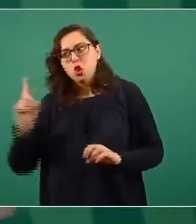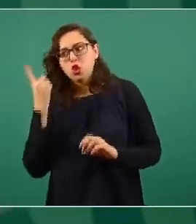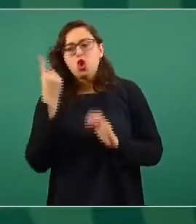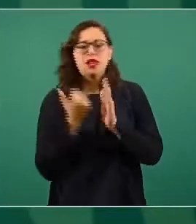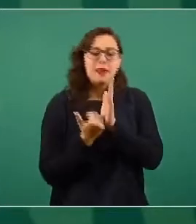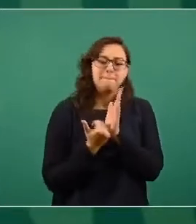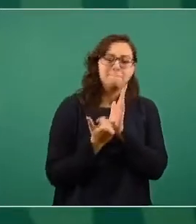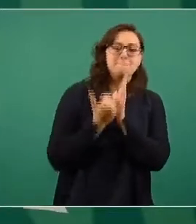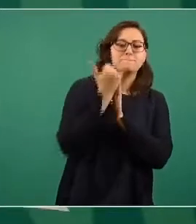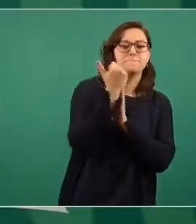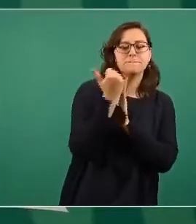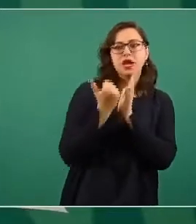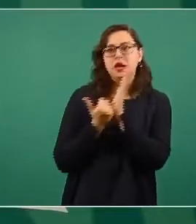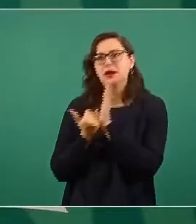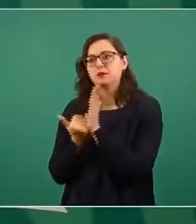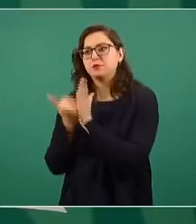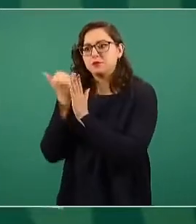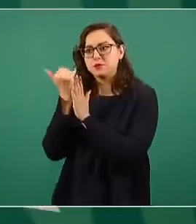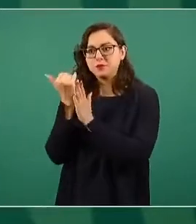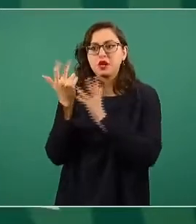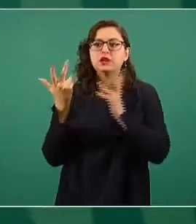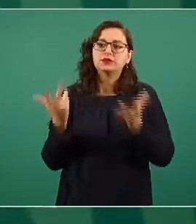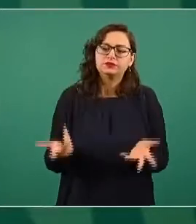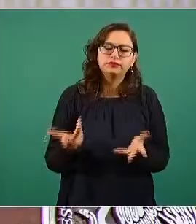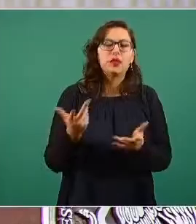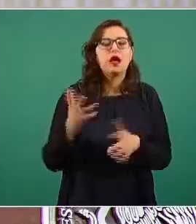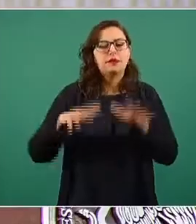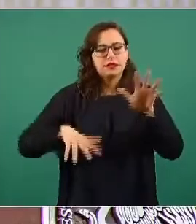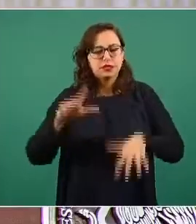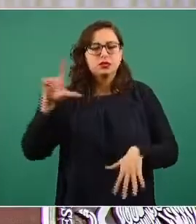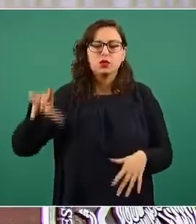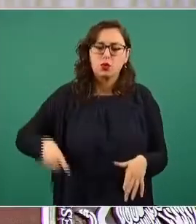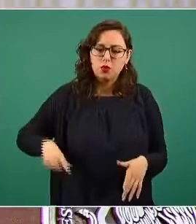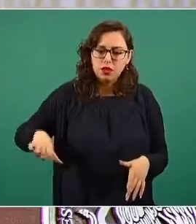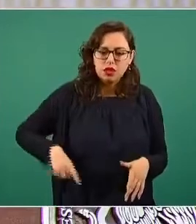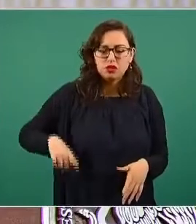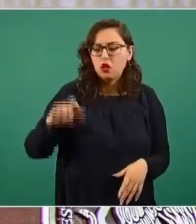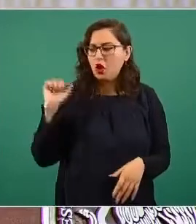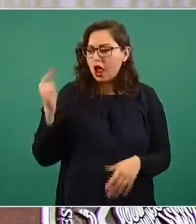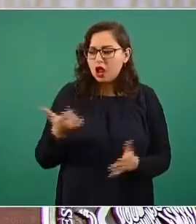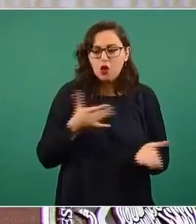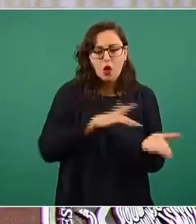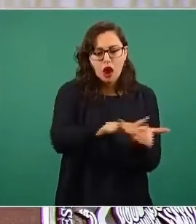apoyar al precio ya final al consumidor, de inmediato